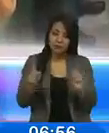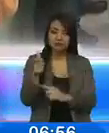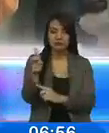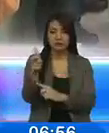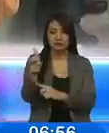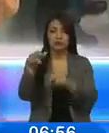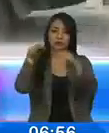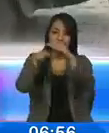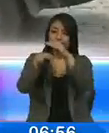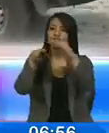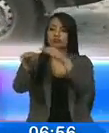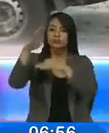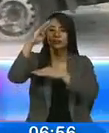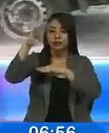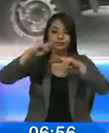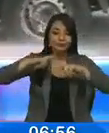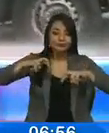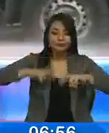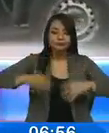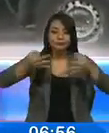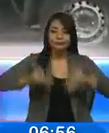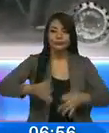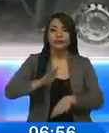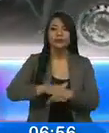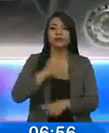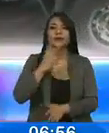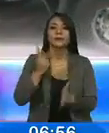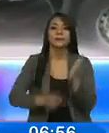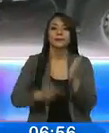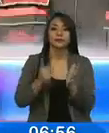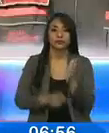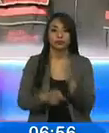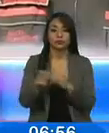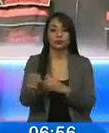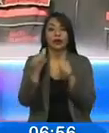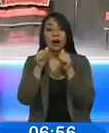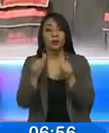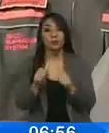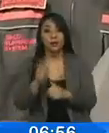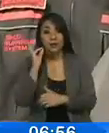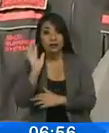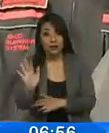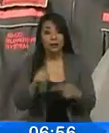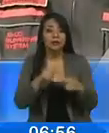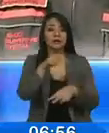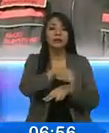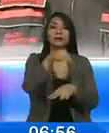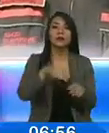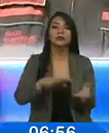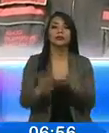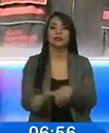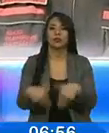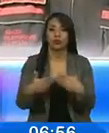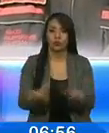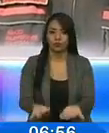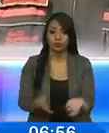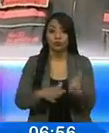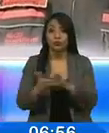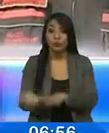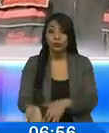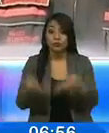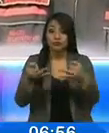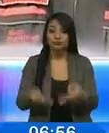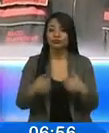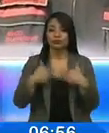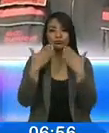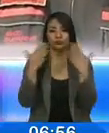departamento forense los que revelen las causas del deceso de nieto y abuela. No se puede determinar todavía las causas de su fallecimiento hasta que no